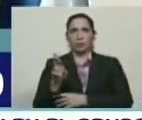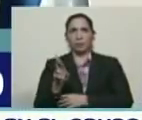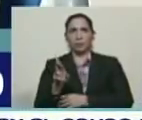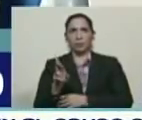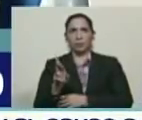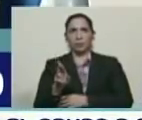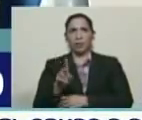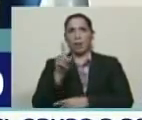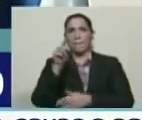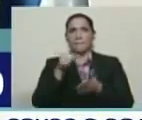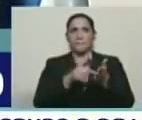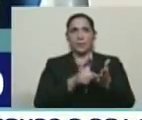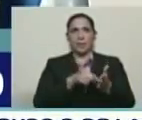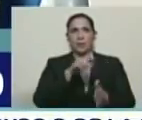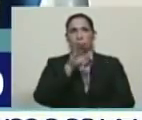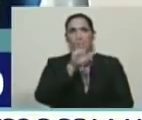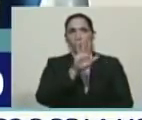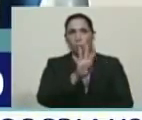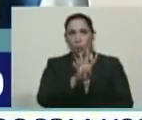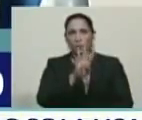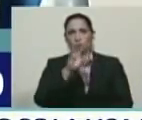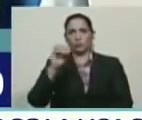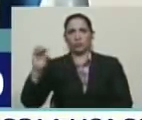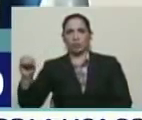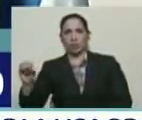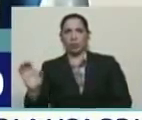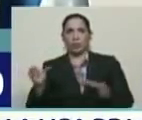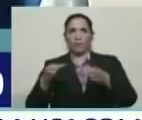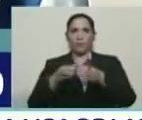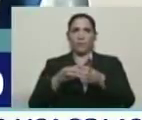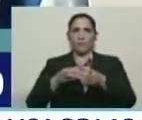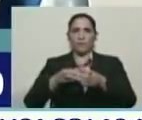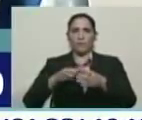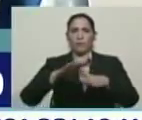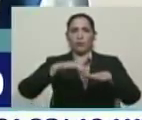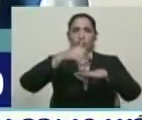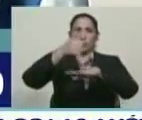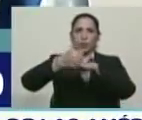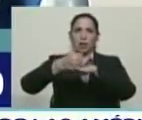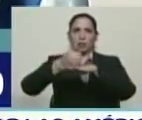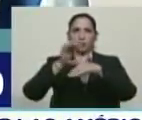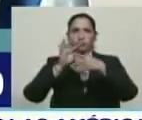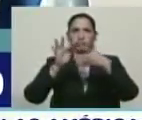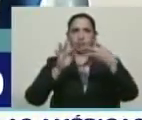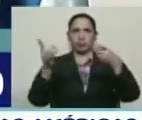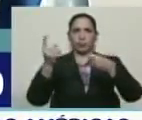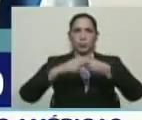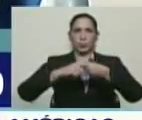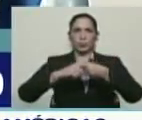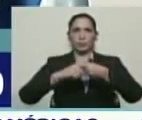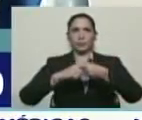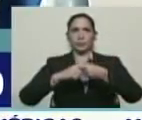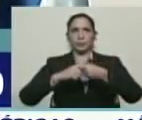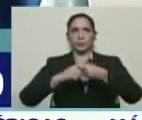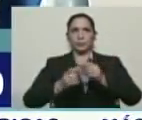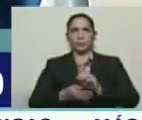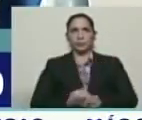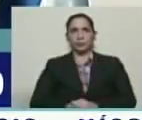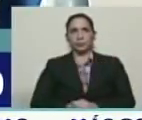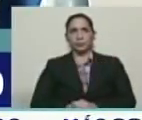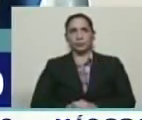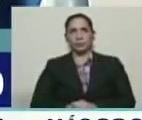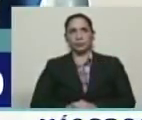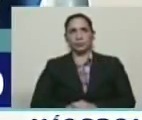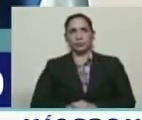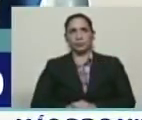aproximadamente 1.400 funcionarios. Repito, 1.400 funcionarios, donde